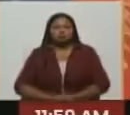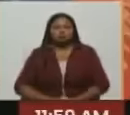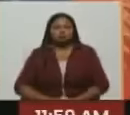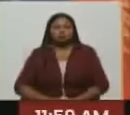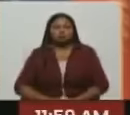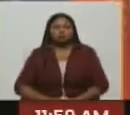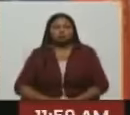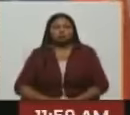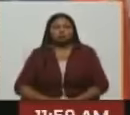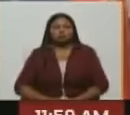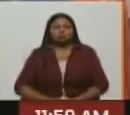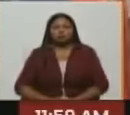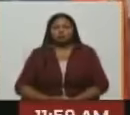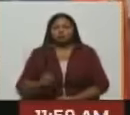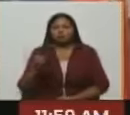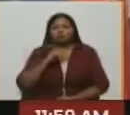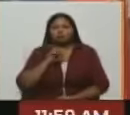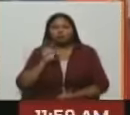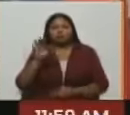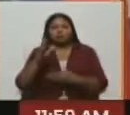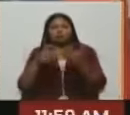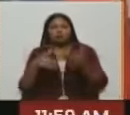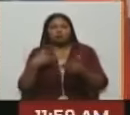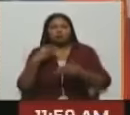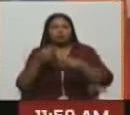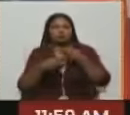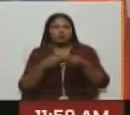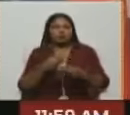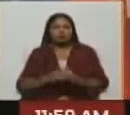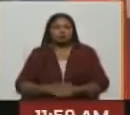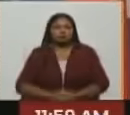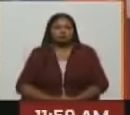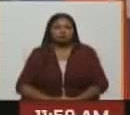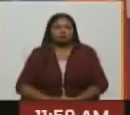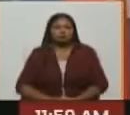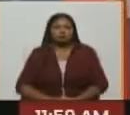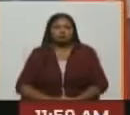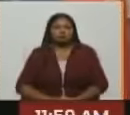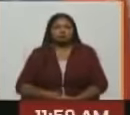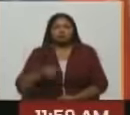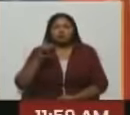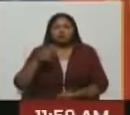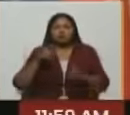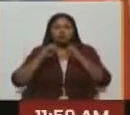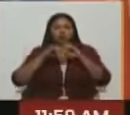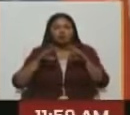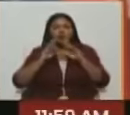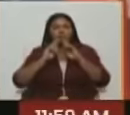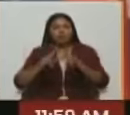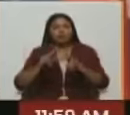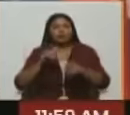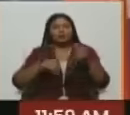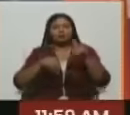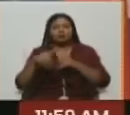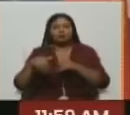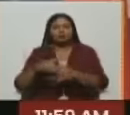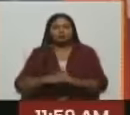el único en este país que puede y que debe emitir un resultado